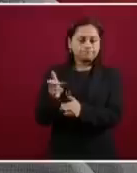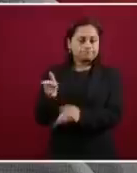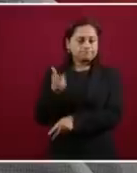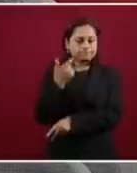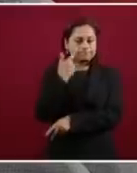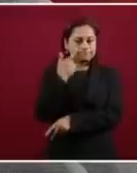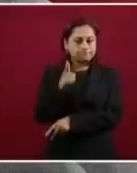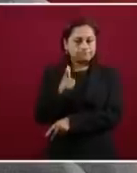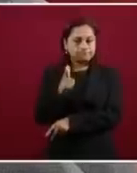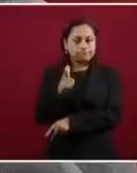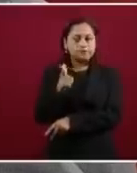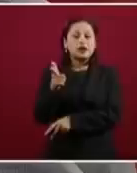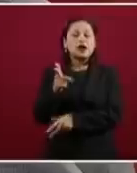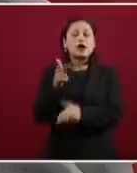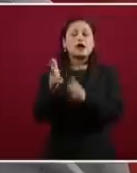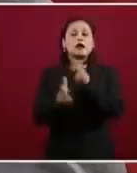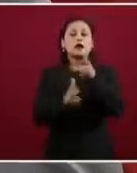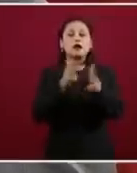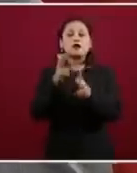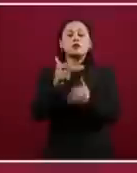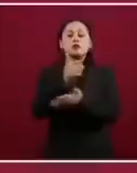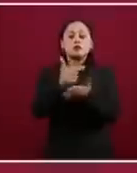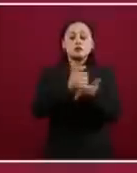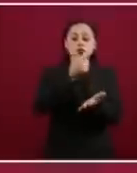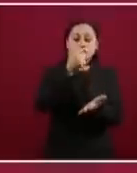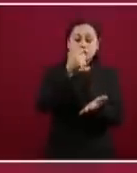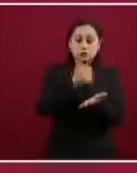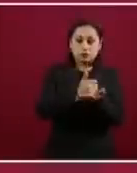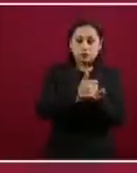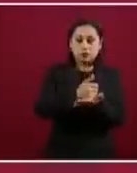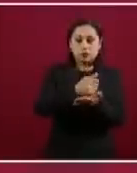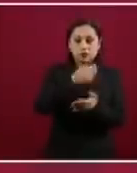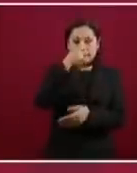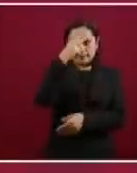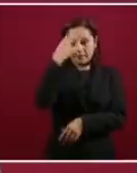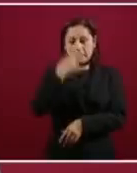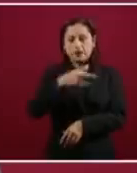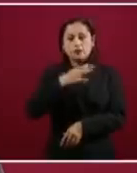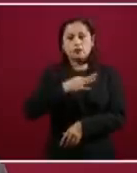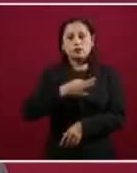de Toluca a la Ciudad de México, que ya